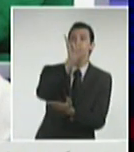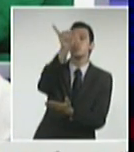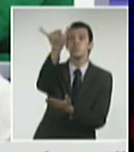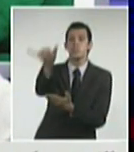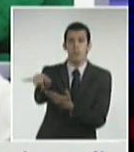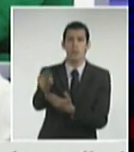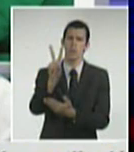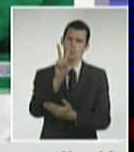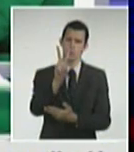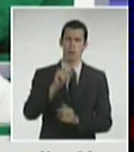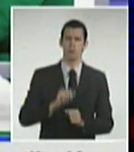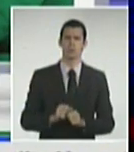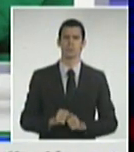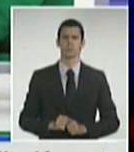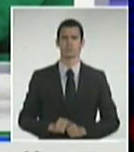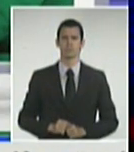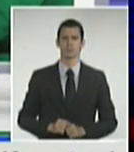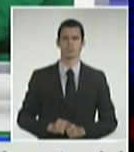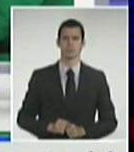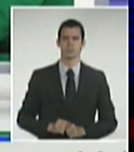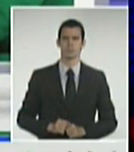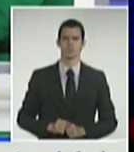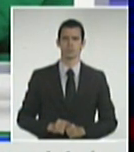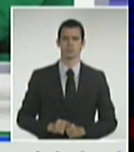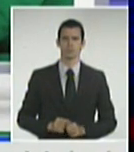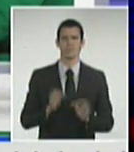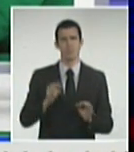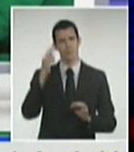ayer se dieron